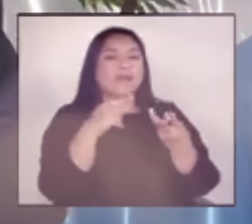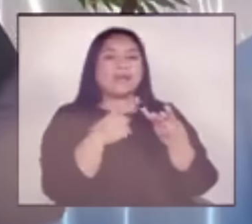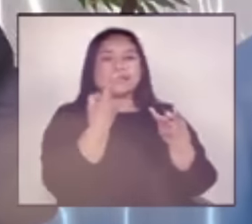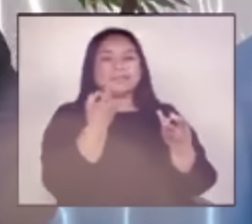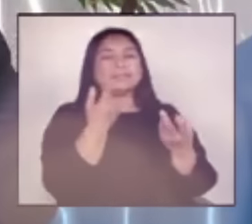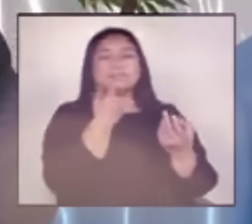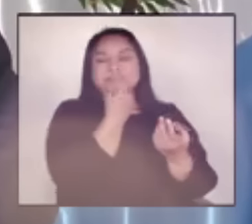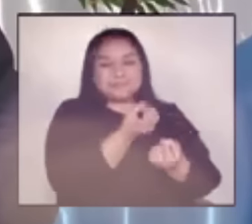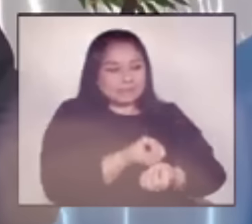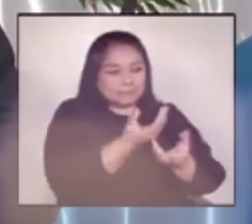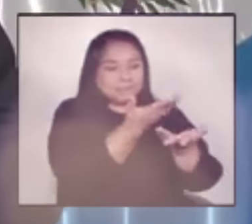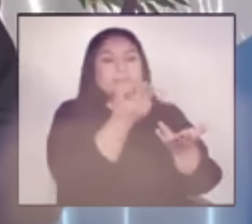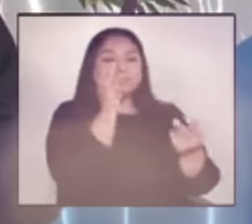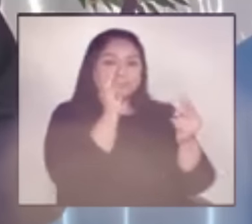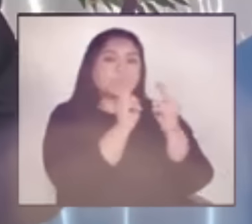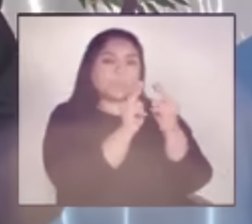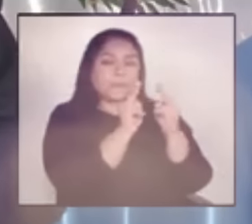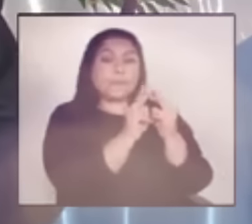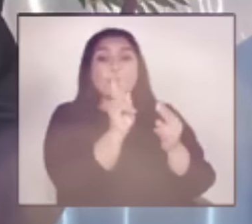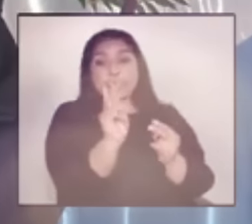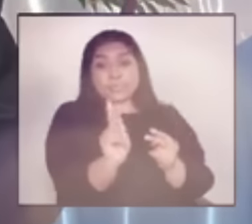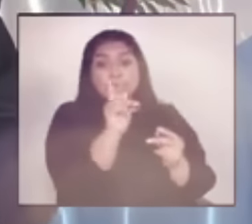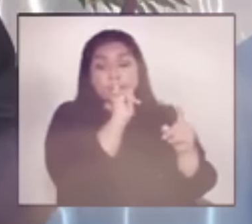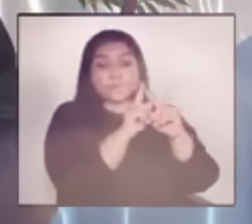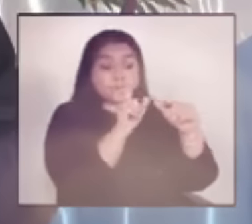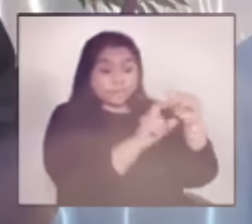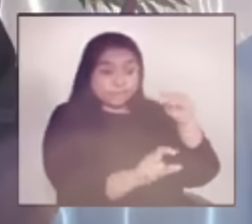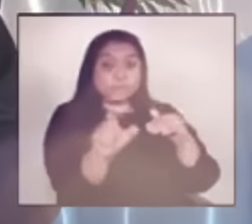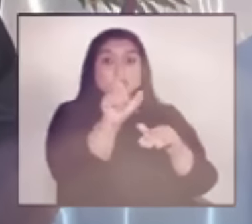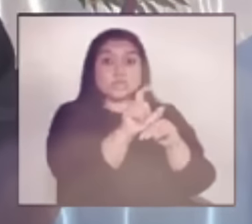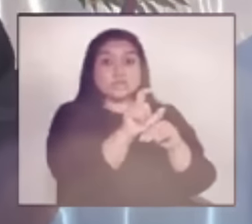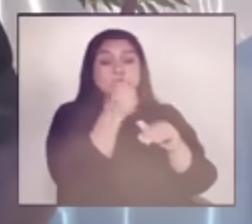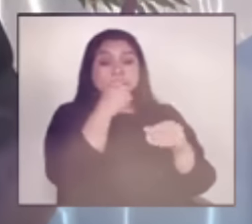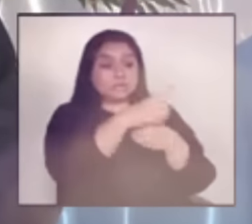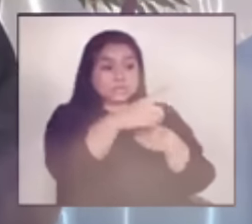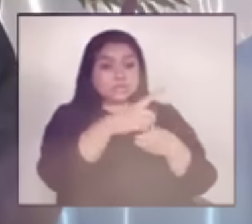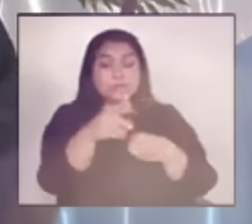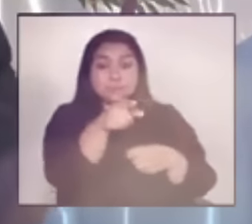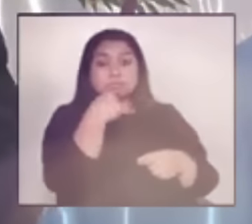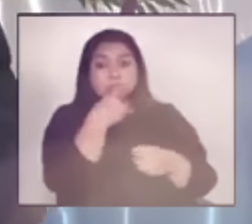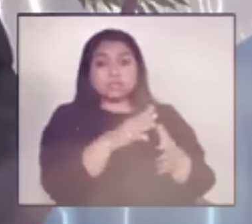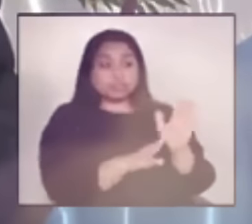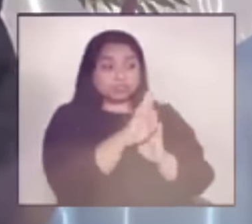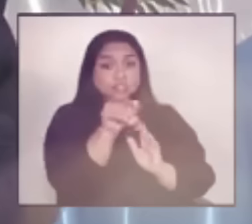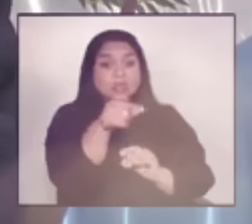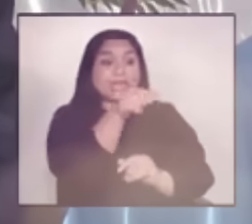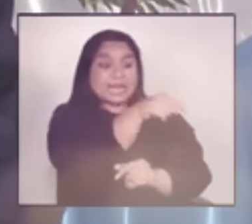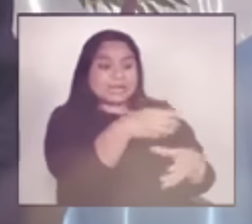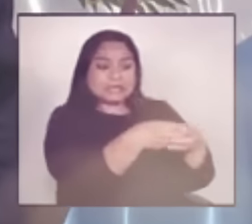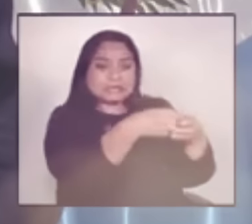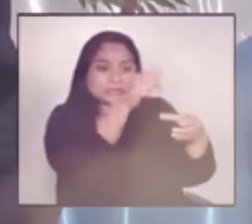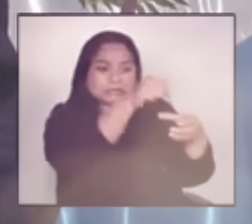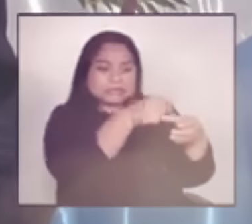sean conocidas y por el Consejo de Desarrollo, Departamental de Desarrollo, que es quien hará